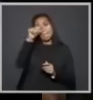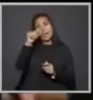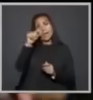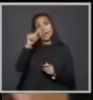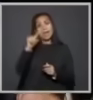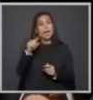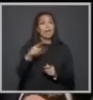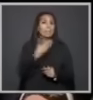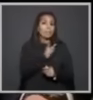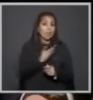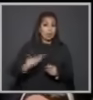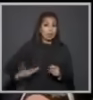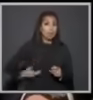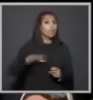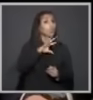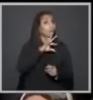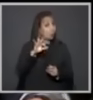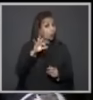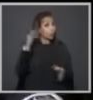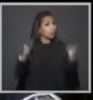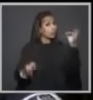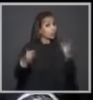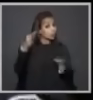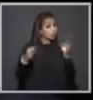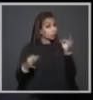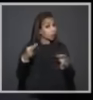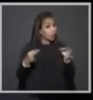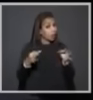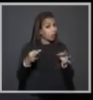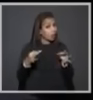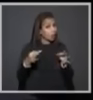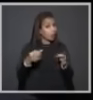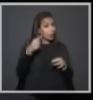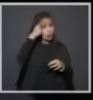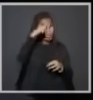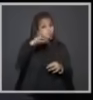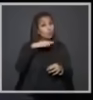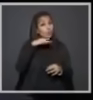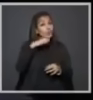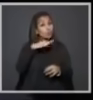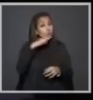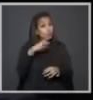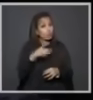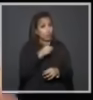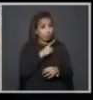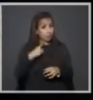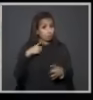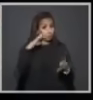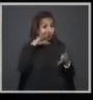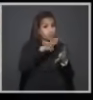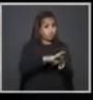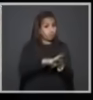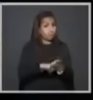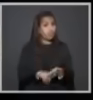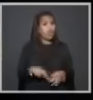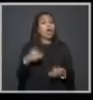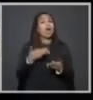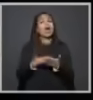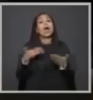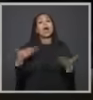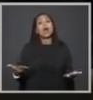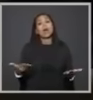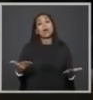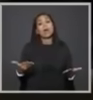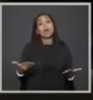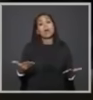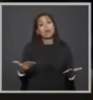por delitos de corrupción, porque ahora goza de impunidad. Entonces, son de